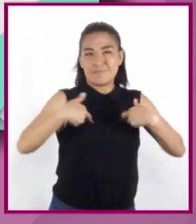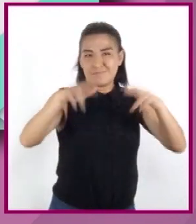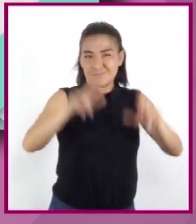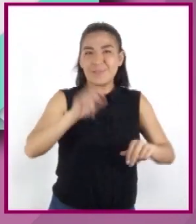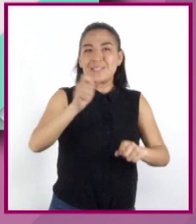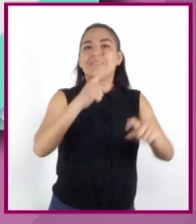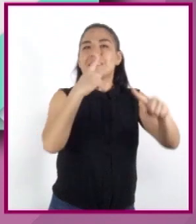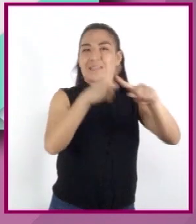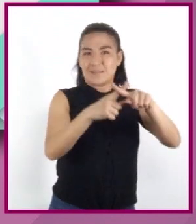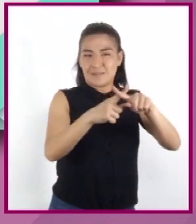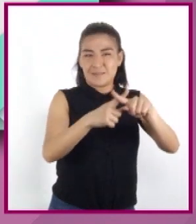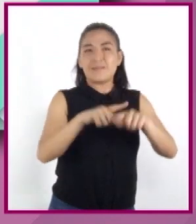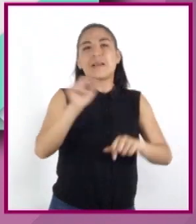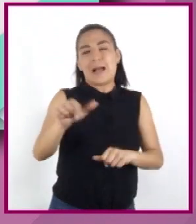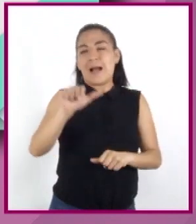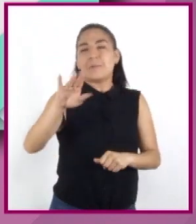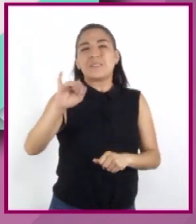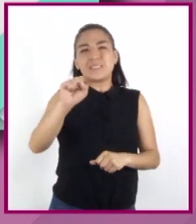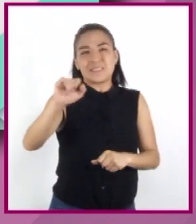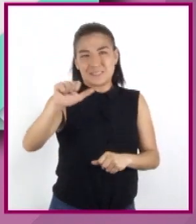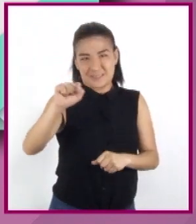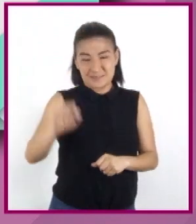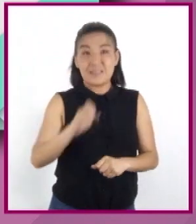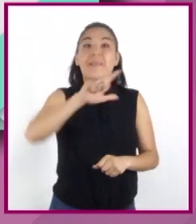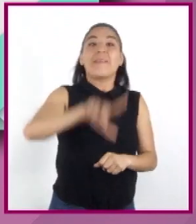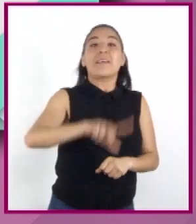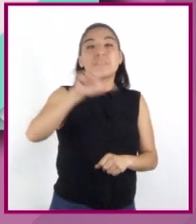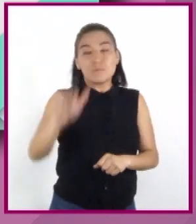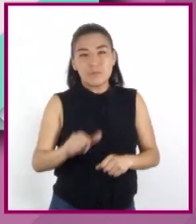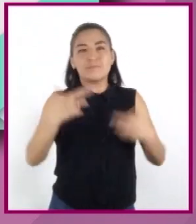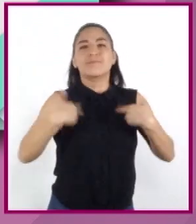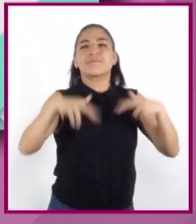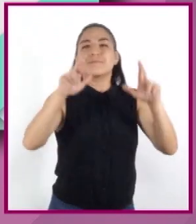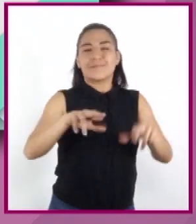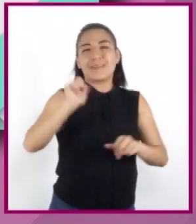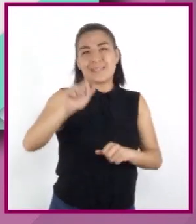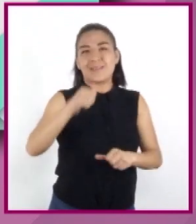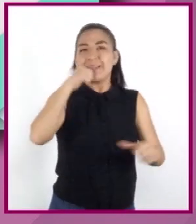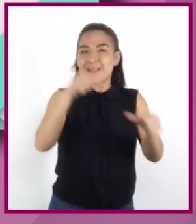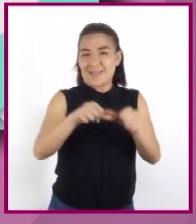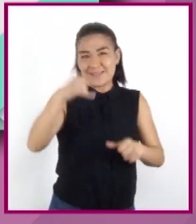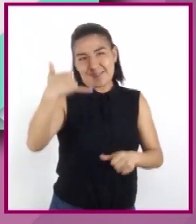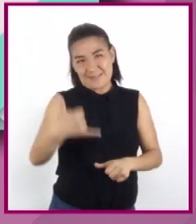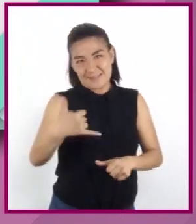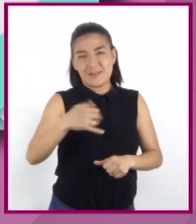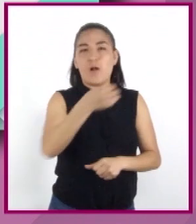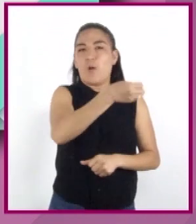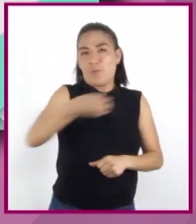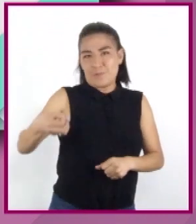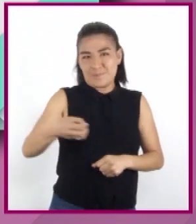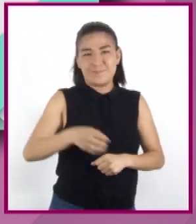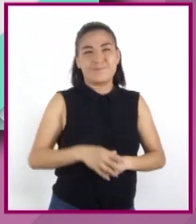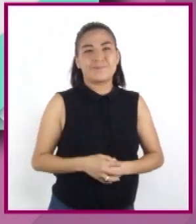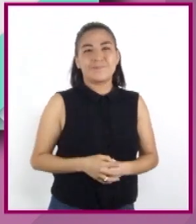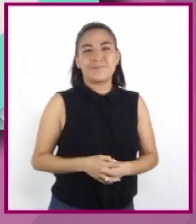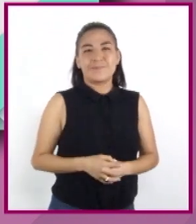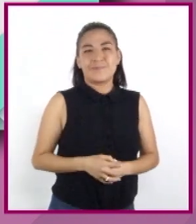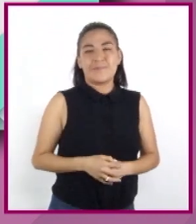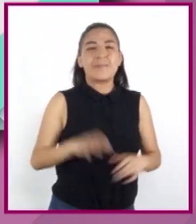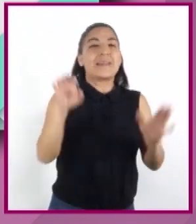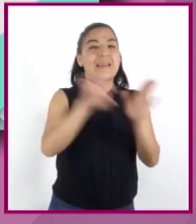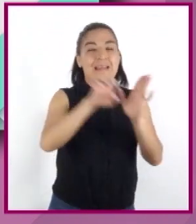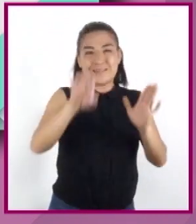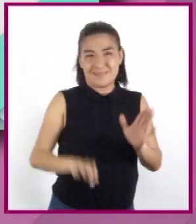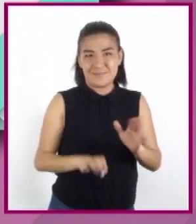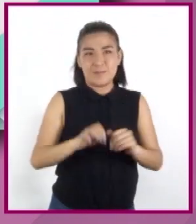X y las abscisas. Posteriormente, el que representa las Y, las ordenadas. Por